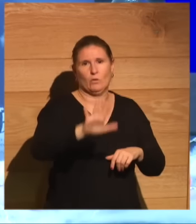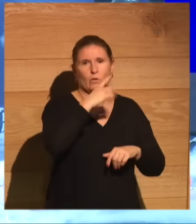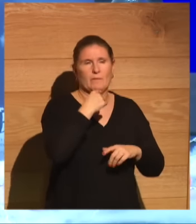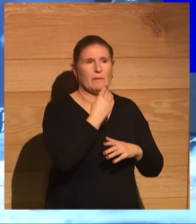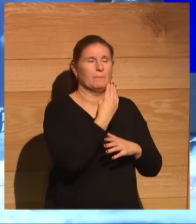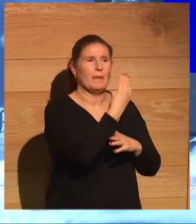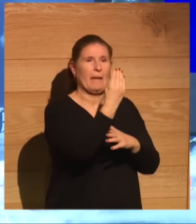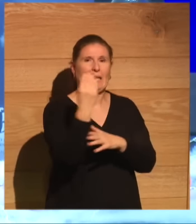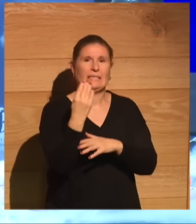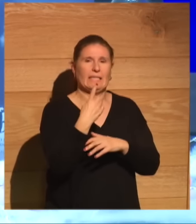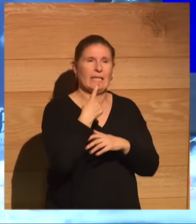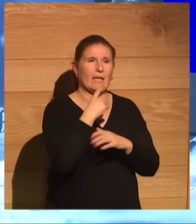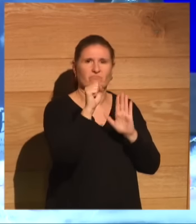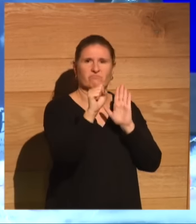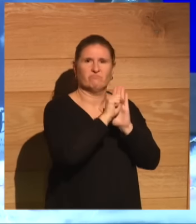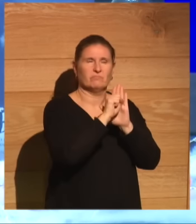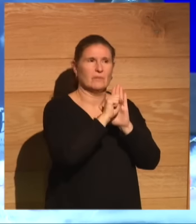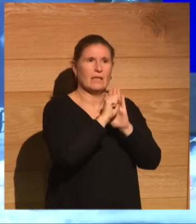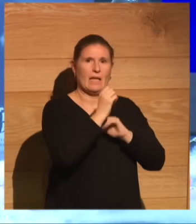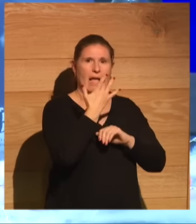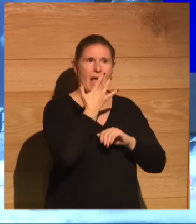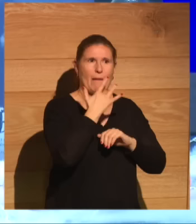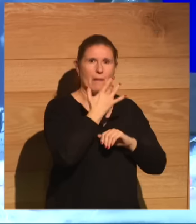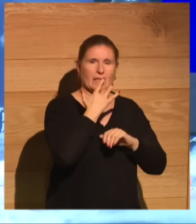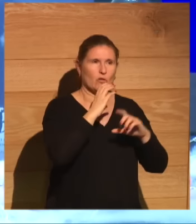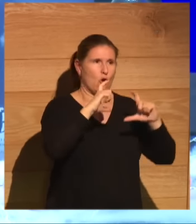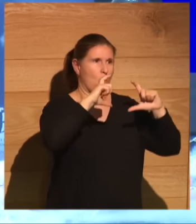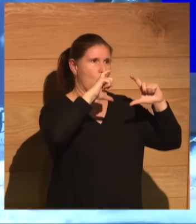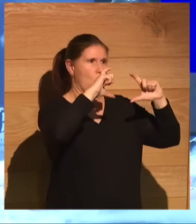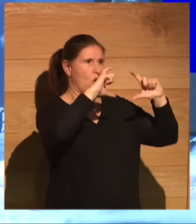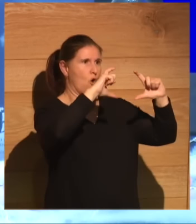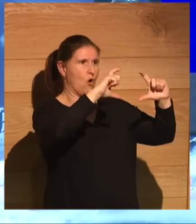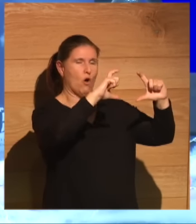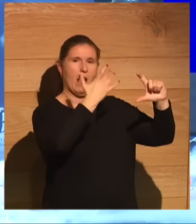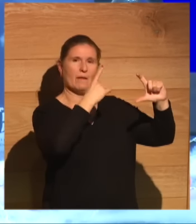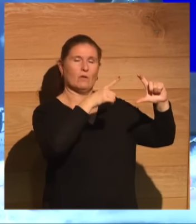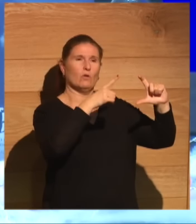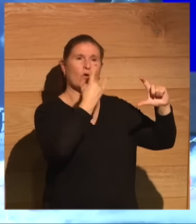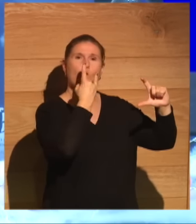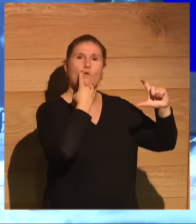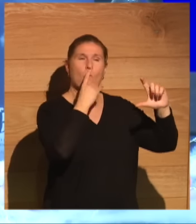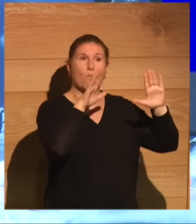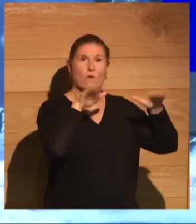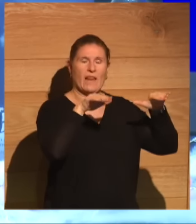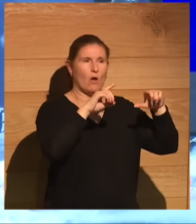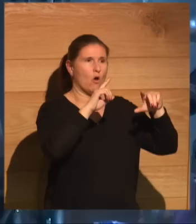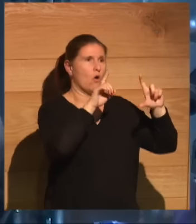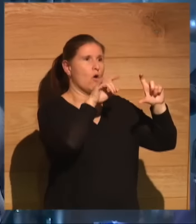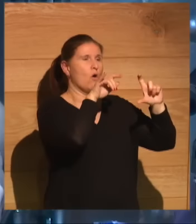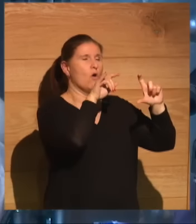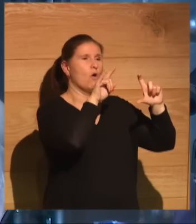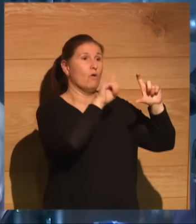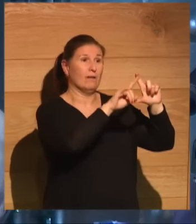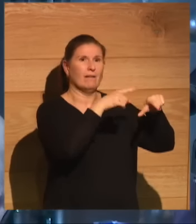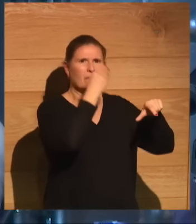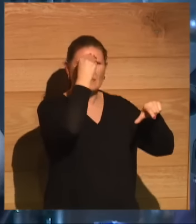marquesinas, un símbolo amarillo con un... con un murciélago tal. Que la gente creía que eran dientes, tío. En